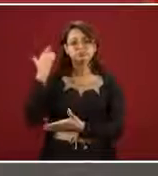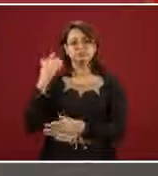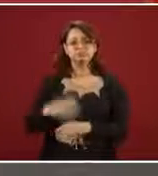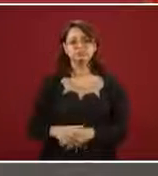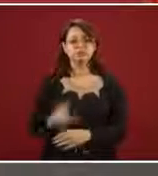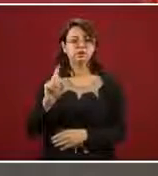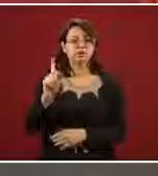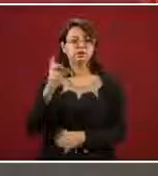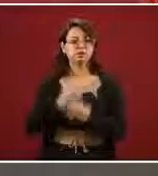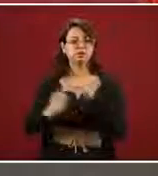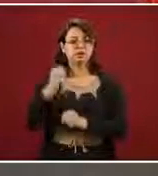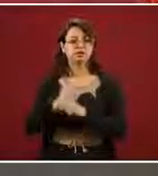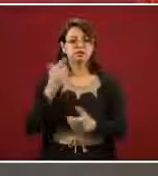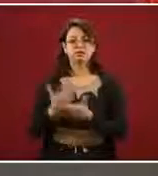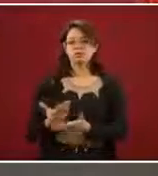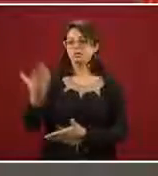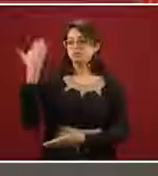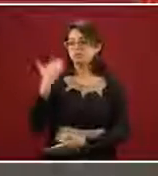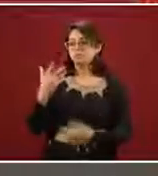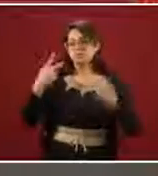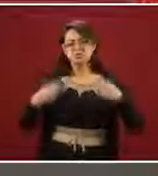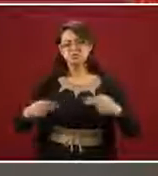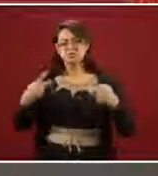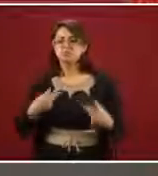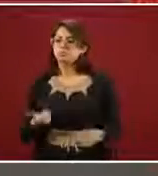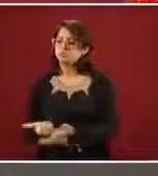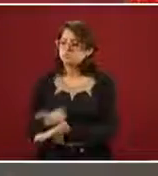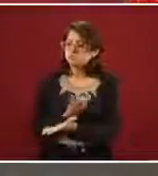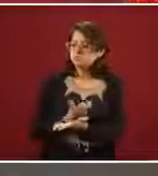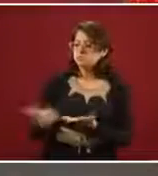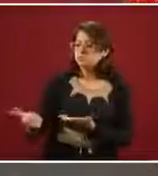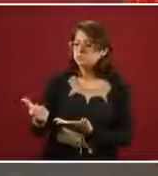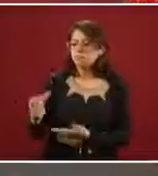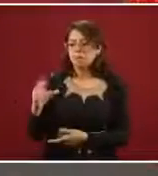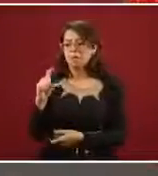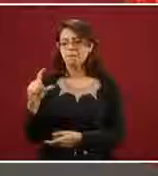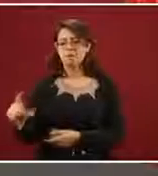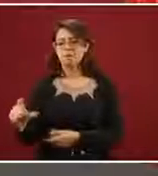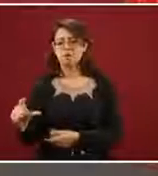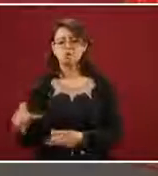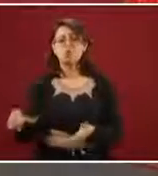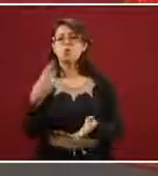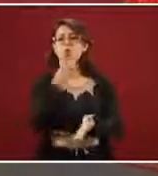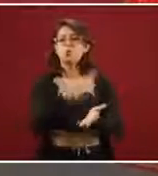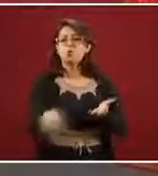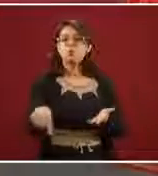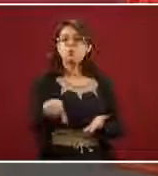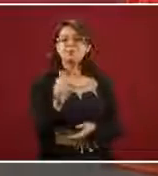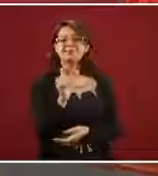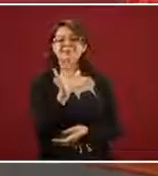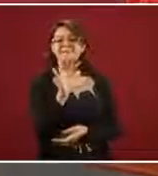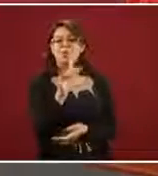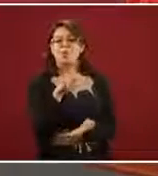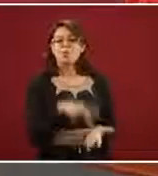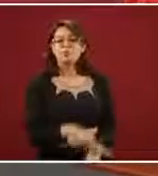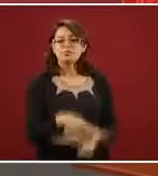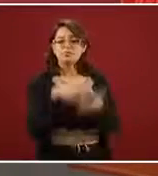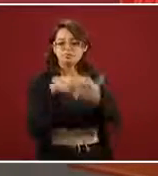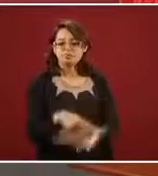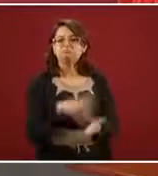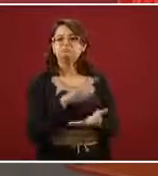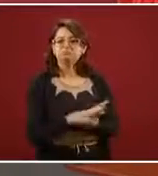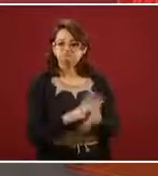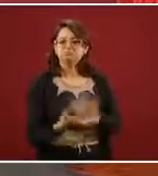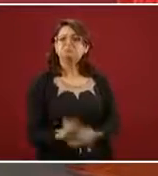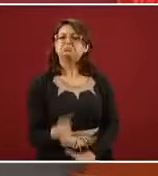30, un salario mínimo alcanzaba para comprar 50 kilos de tortilla.